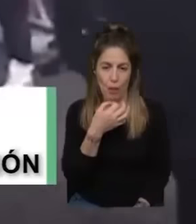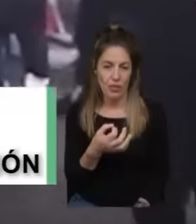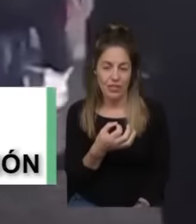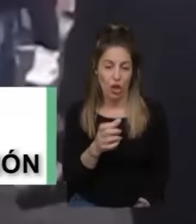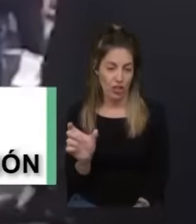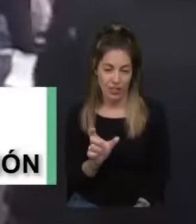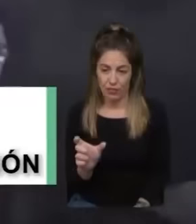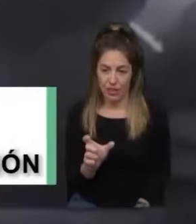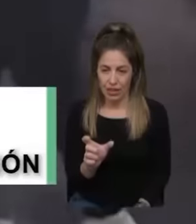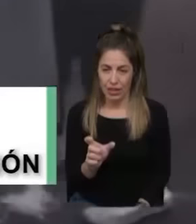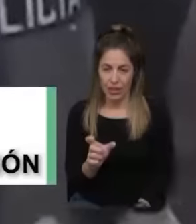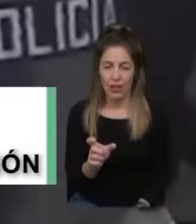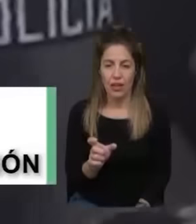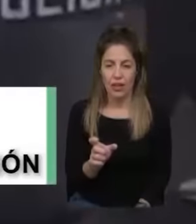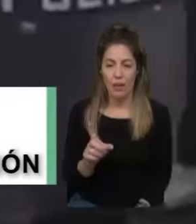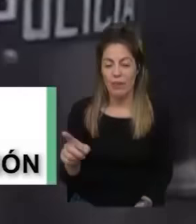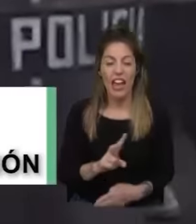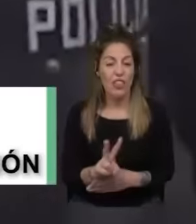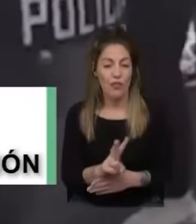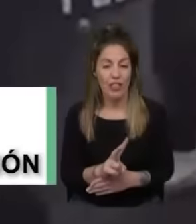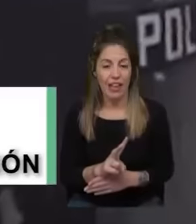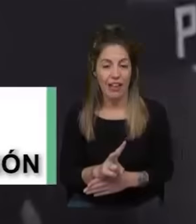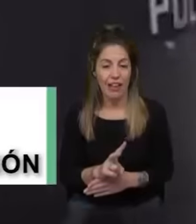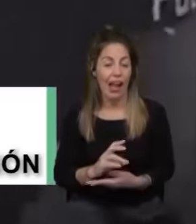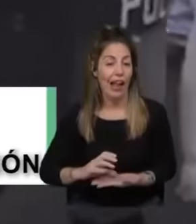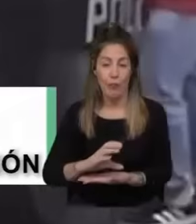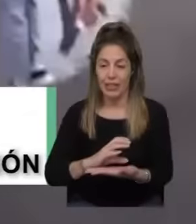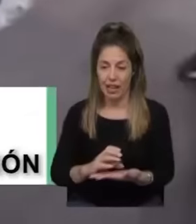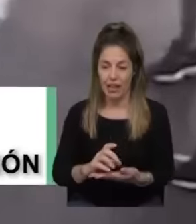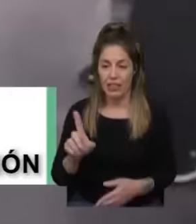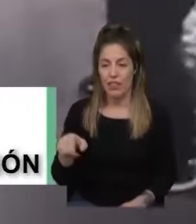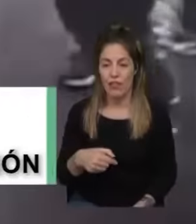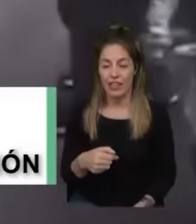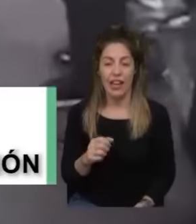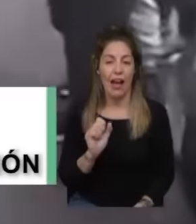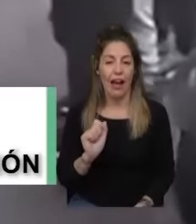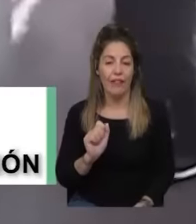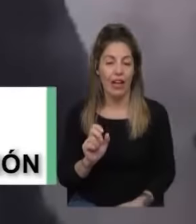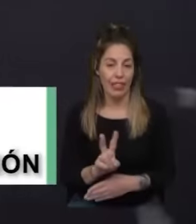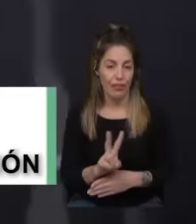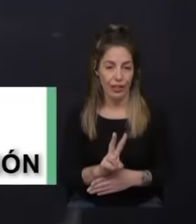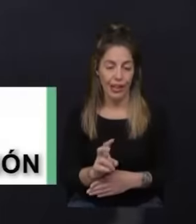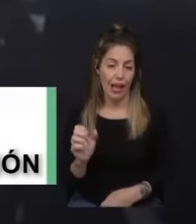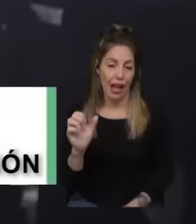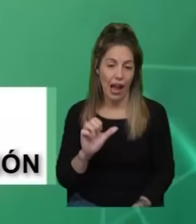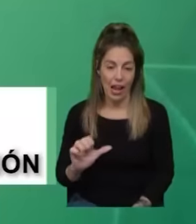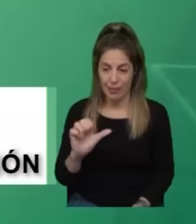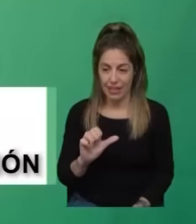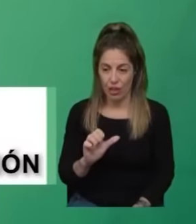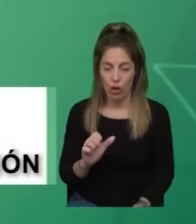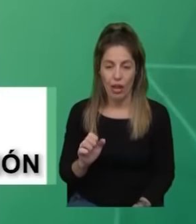significa, viene a defender al capital. Y vienen a defender al empresariado, ¿tá? Y vienen a reprimir a